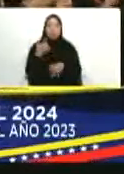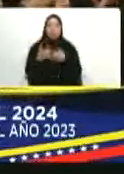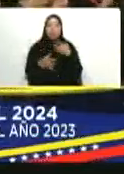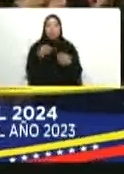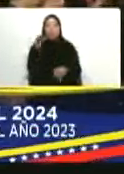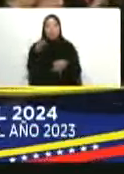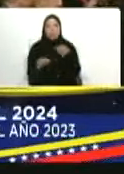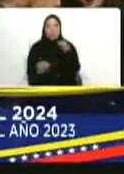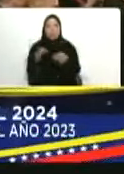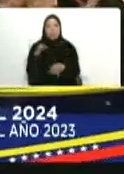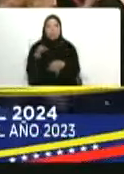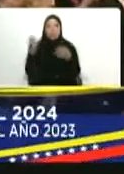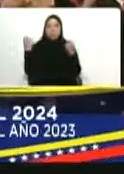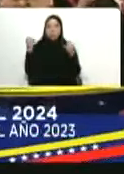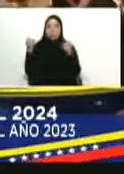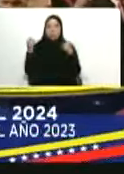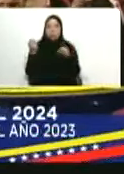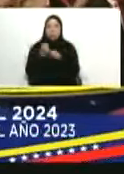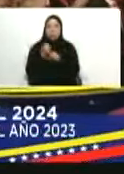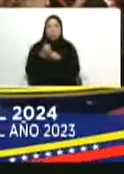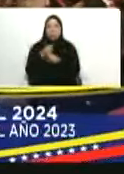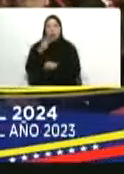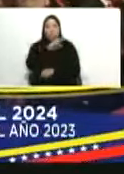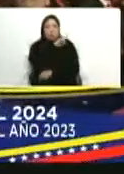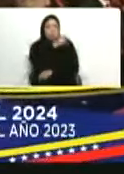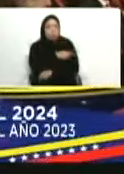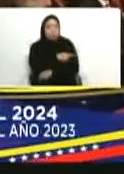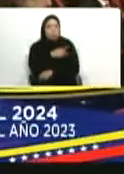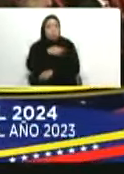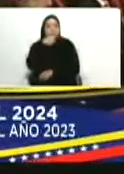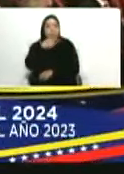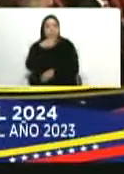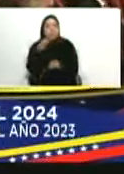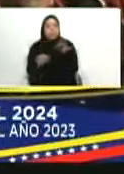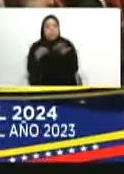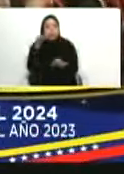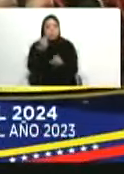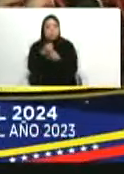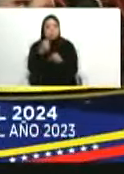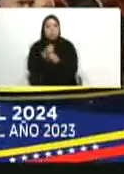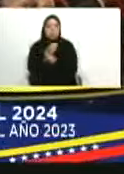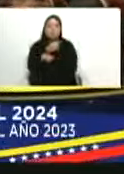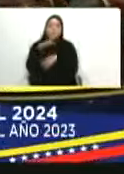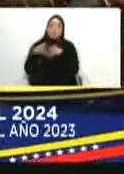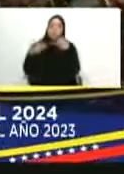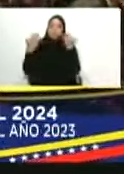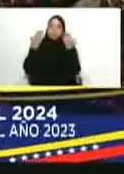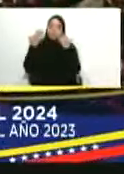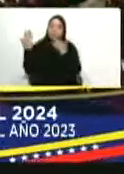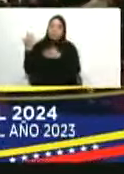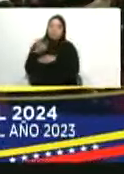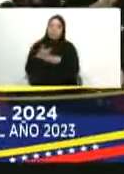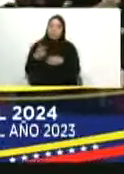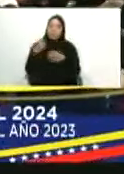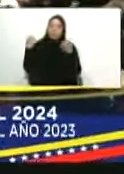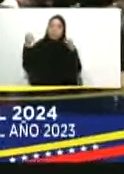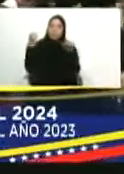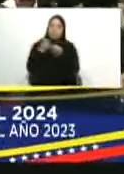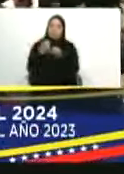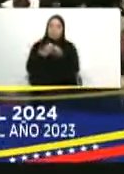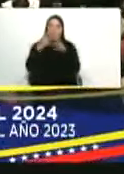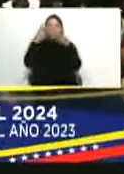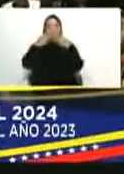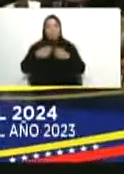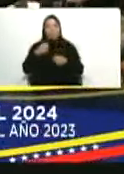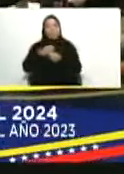Judicial. La jurisdicción disciplinaria judicial estará a cargo de los tribunales disciplinarios que determine la ley. El régimen disciplinario de los magistrados